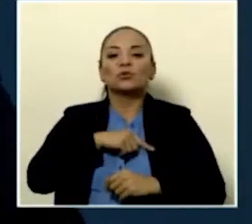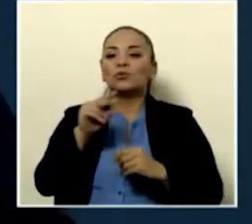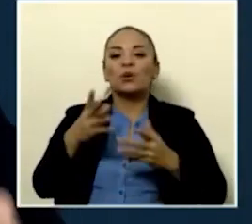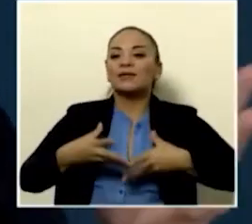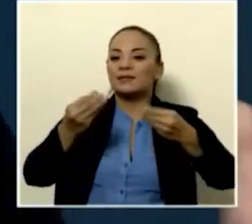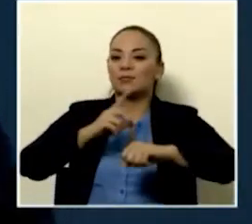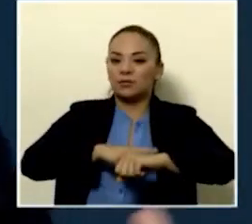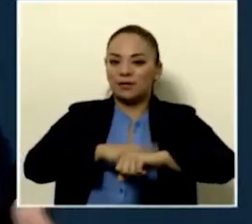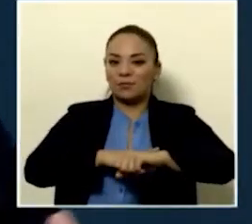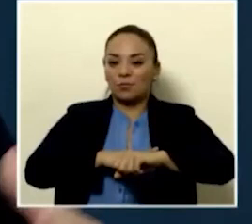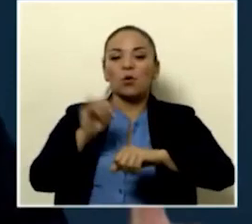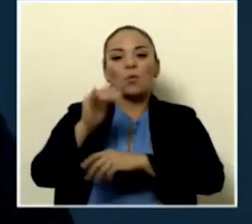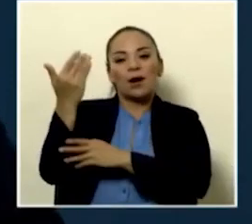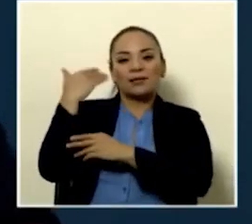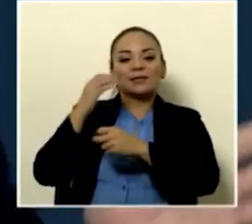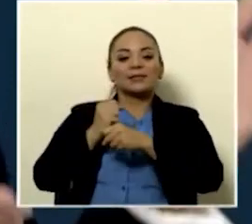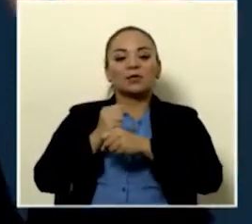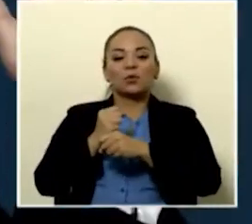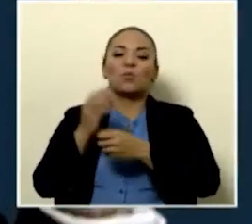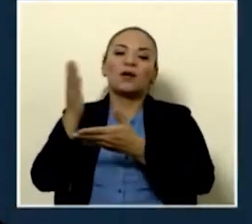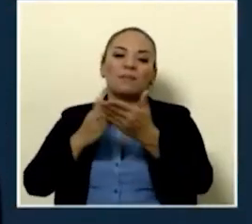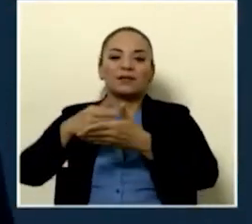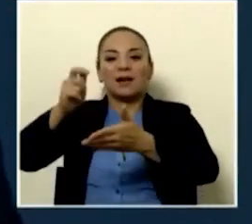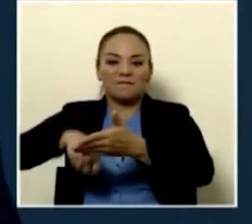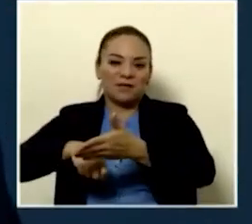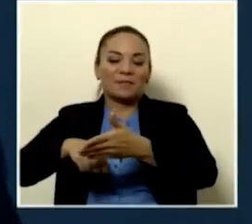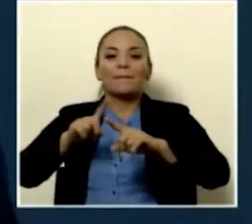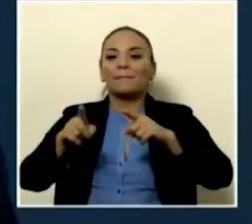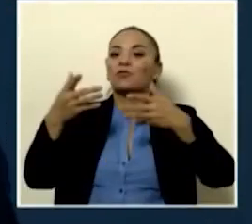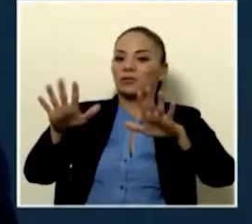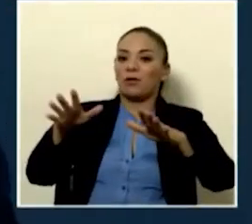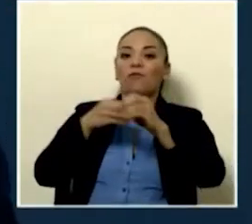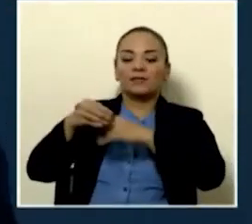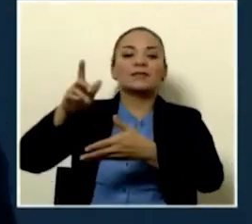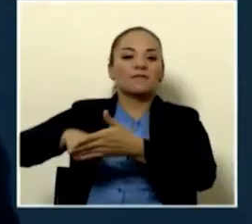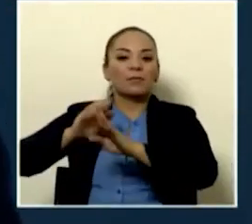tiempo haciendo como antes la ceremonia de la firma, pero ya la firmamos allá en mi oficina